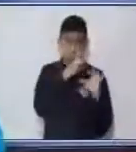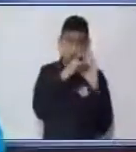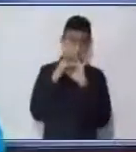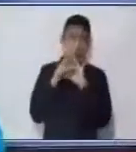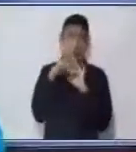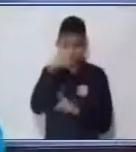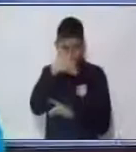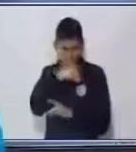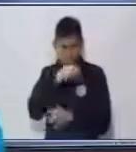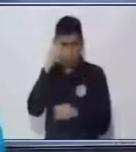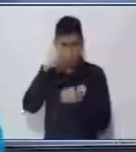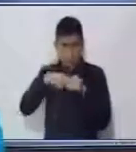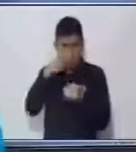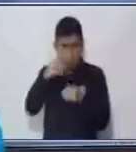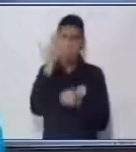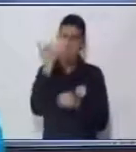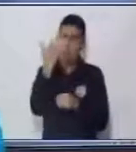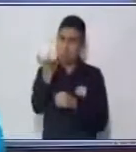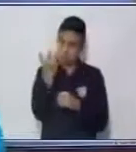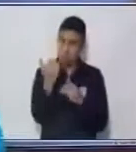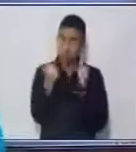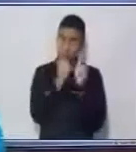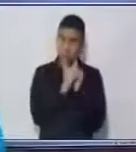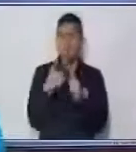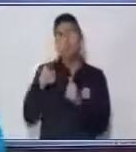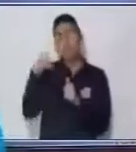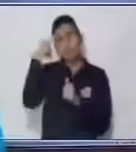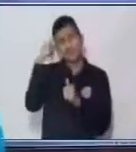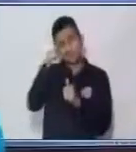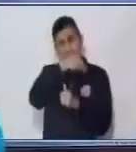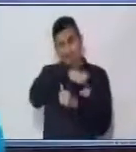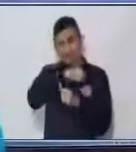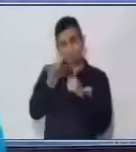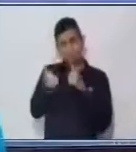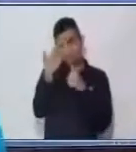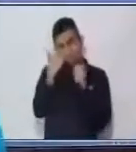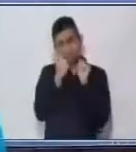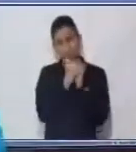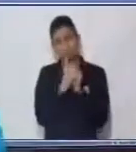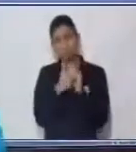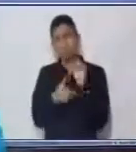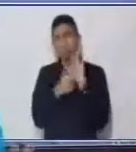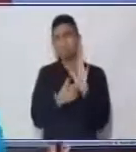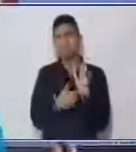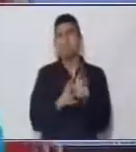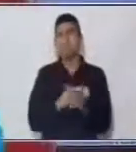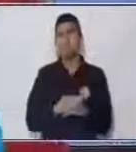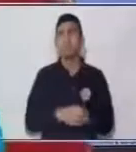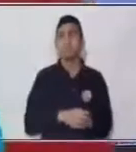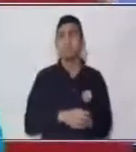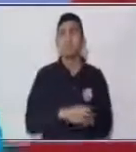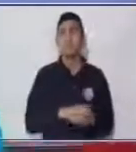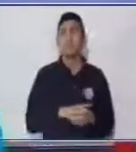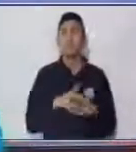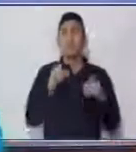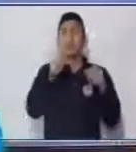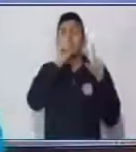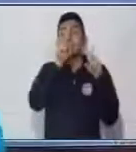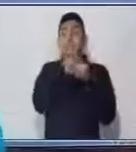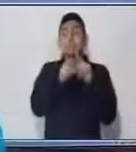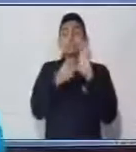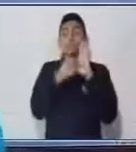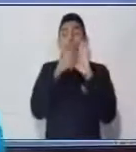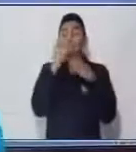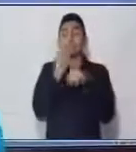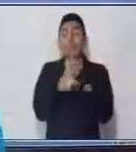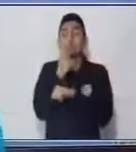ustedes quieren participar y jugar conmigo, yo sé que sí lo quieren hacer. Muy bien, vamos a ubicarnos al principio del juego y